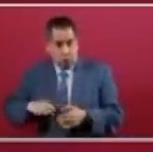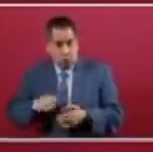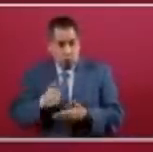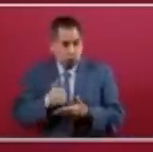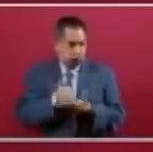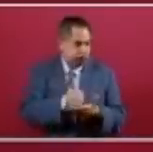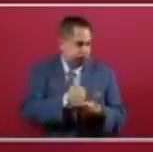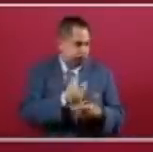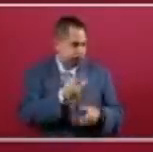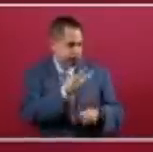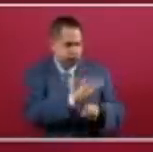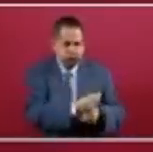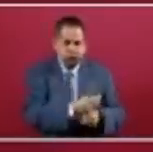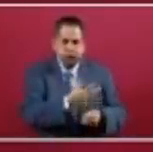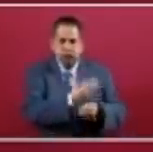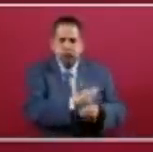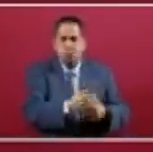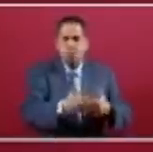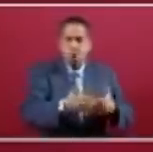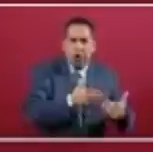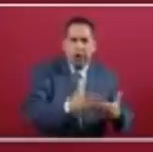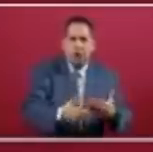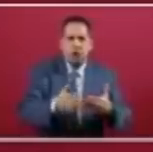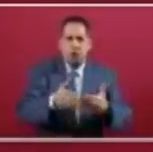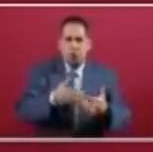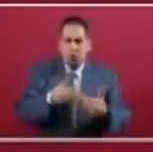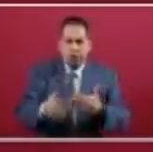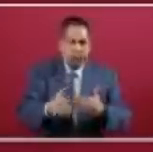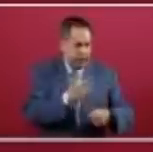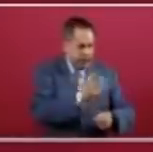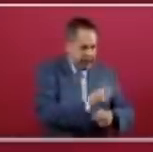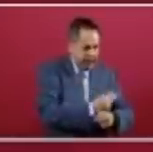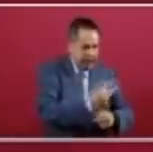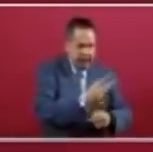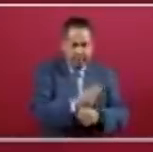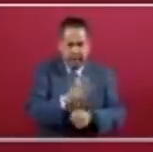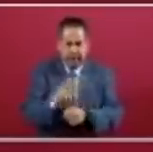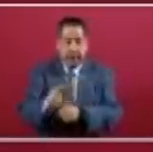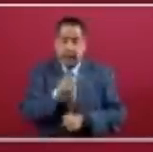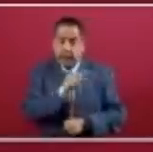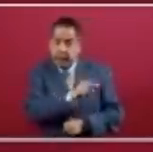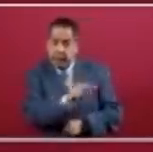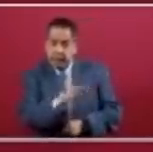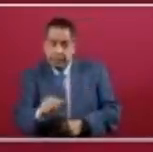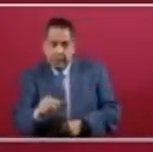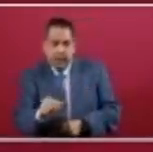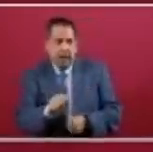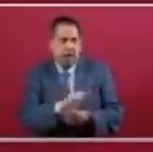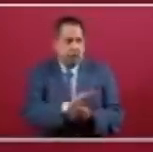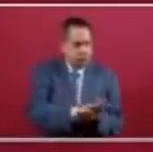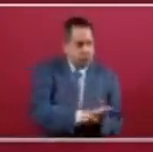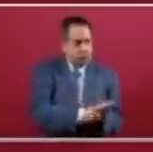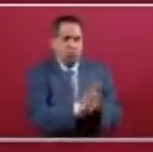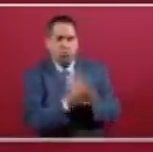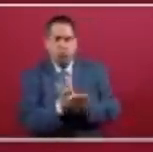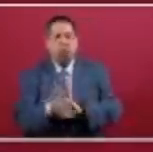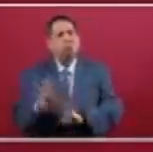de estas plantas se puedan generar energía eléctrica.